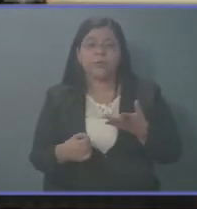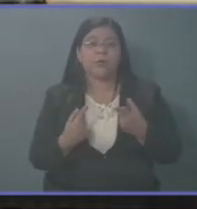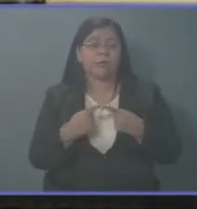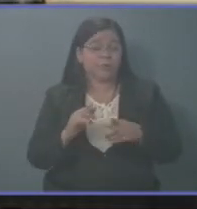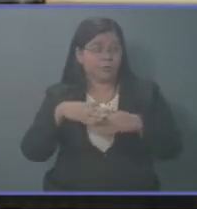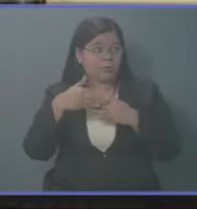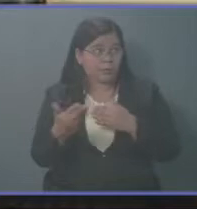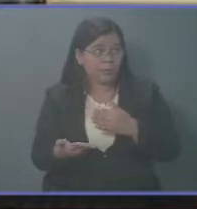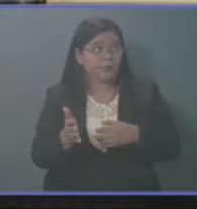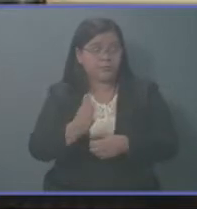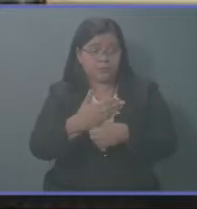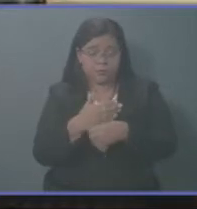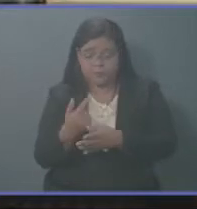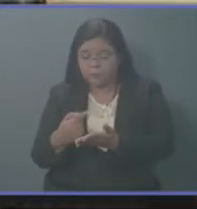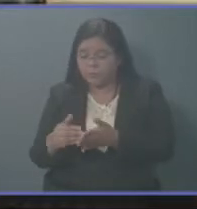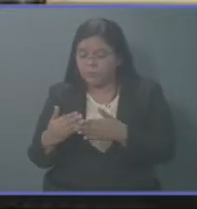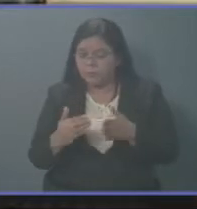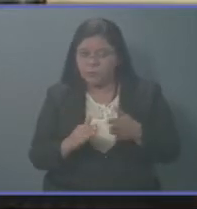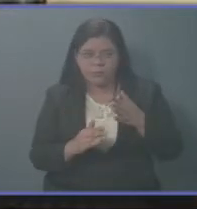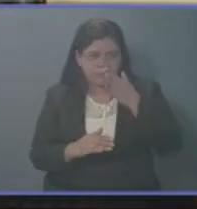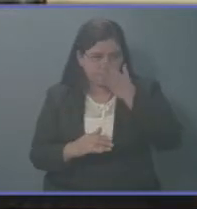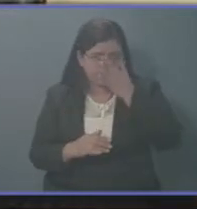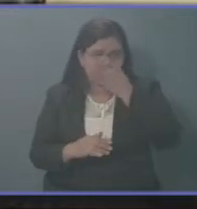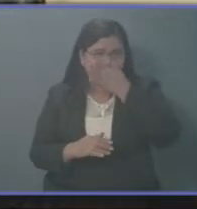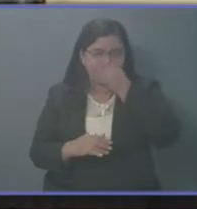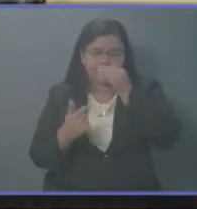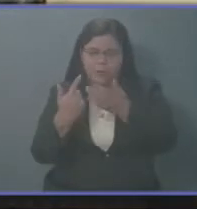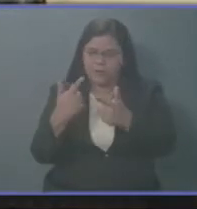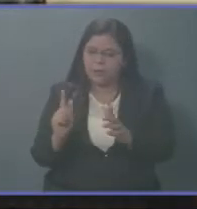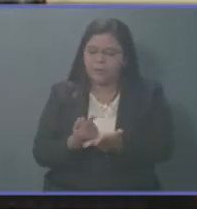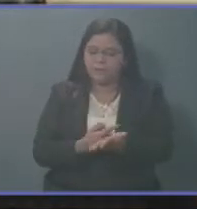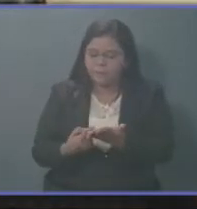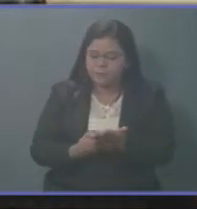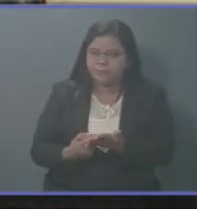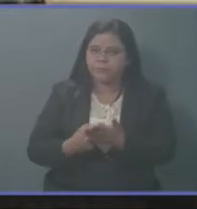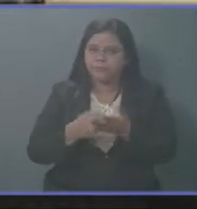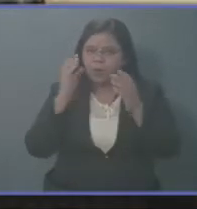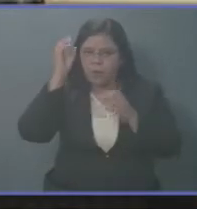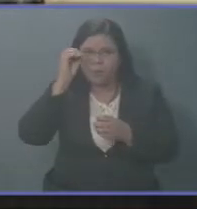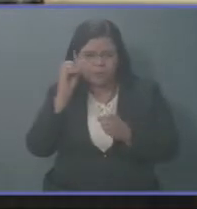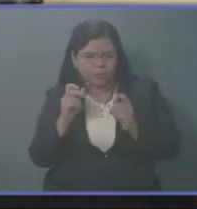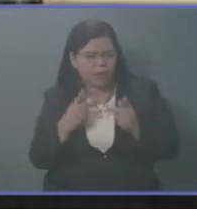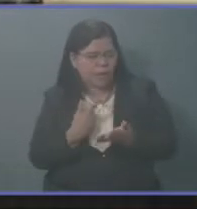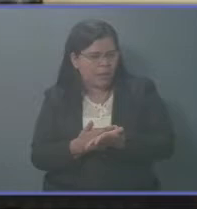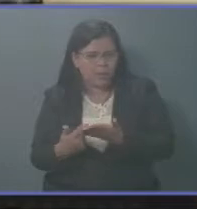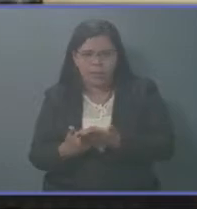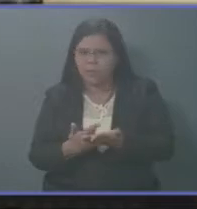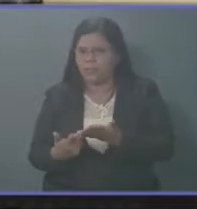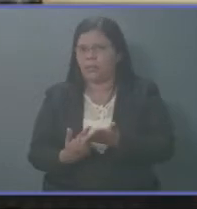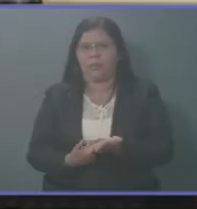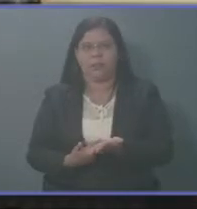de los diferentes grupos legislativos hayan tenido la real y libre oportunidad de exponer sus puntos de vista